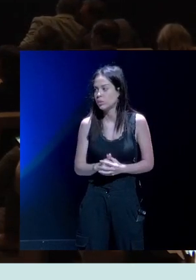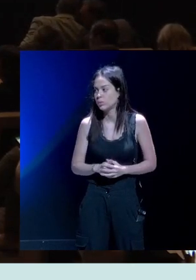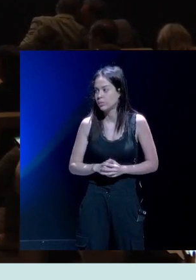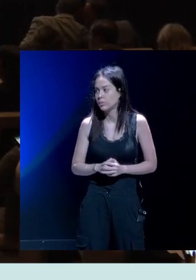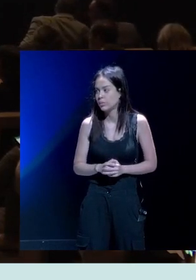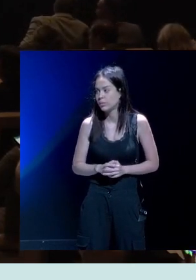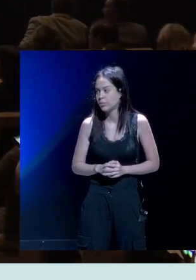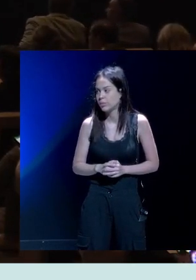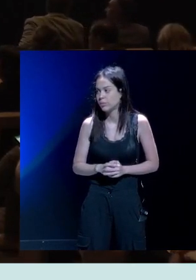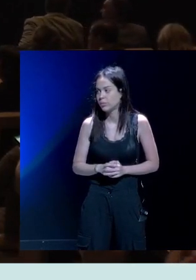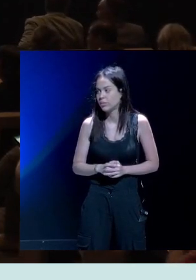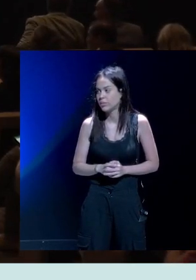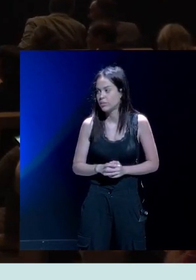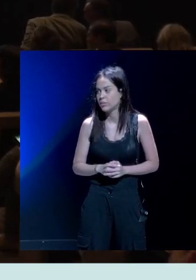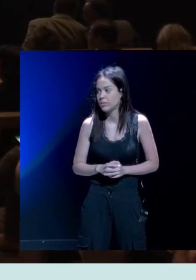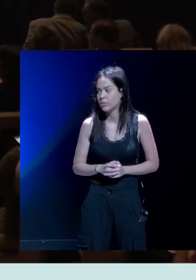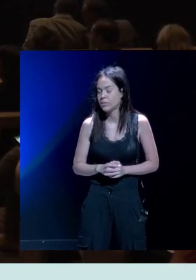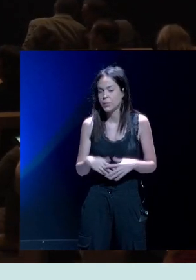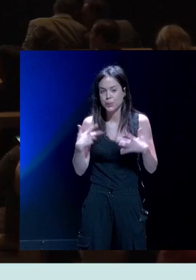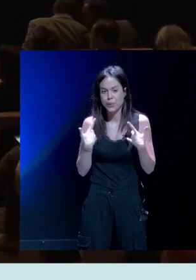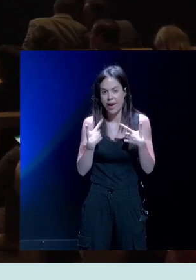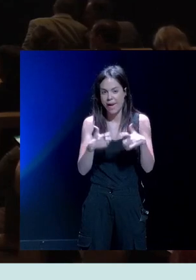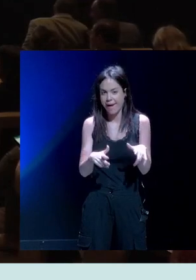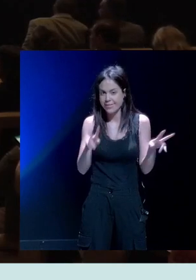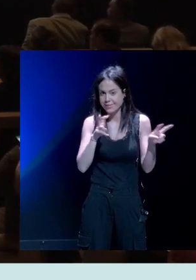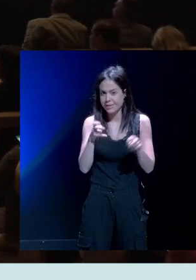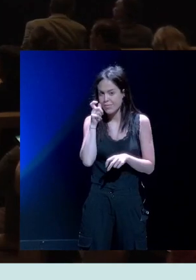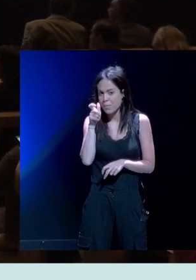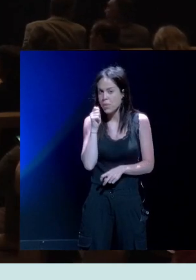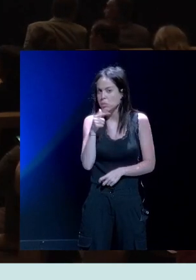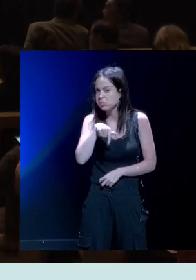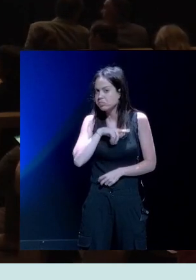sobre este área dentro de los vínculos.